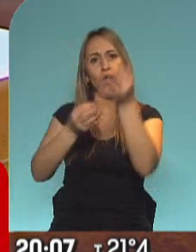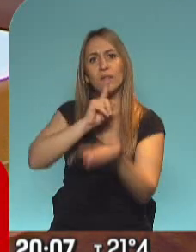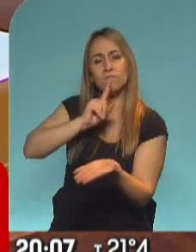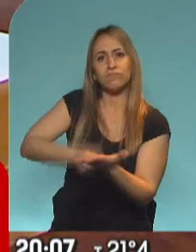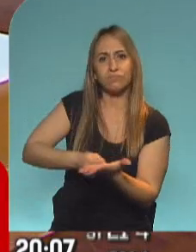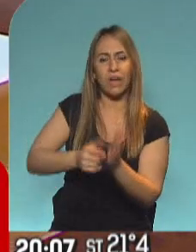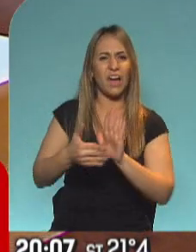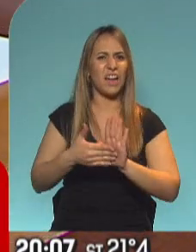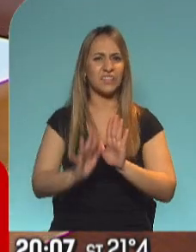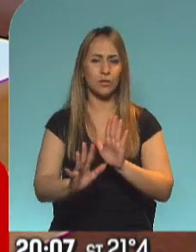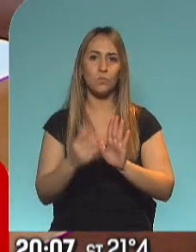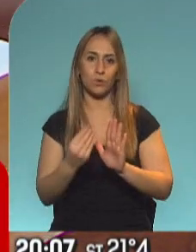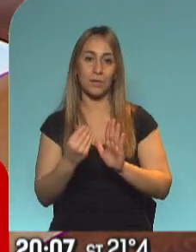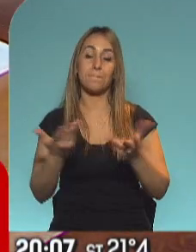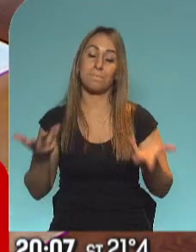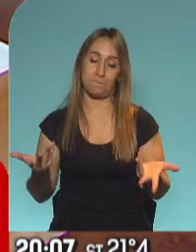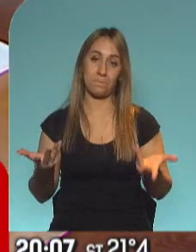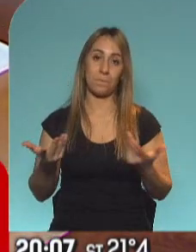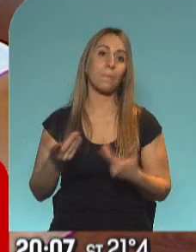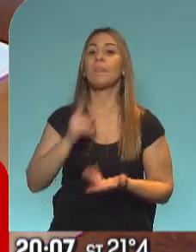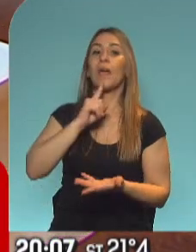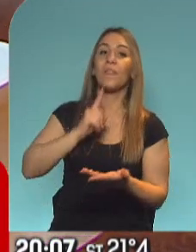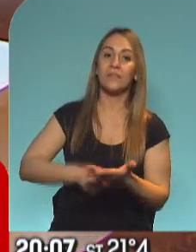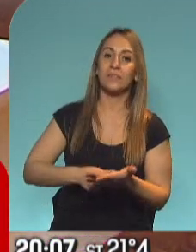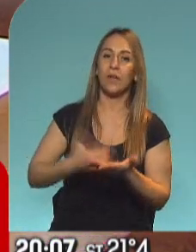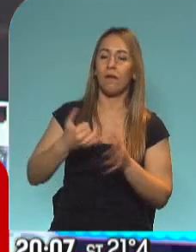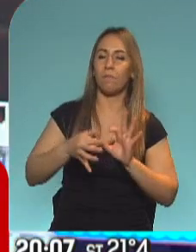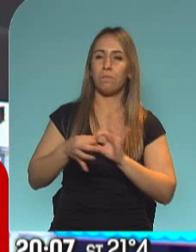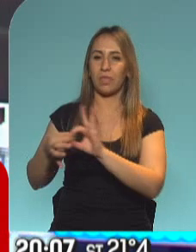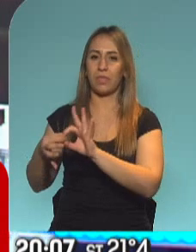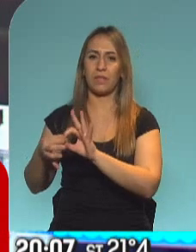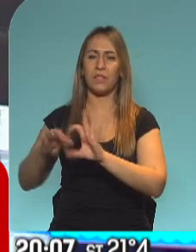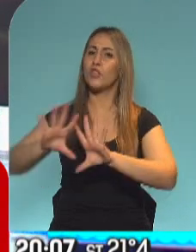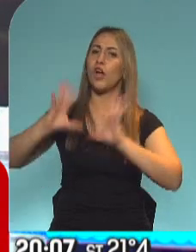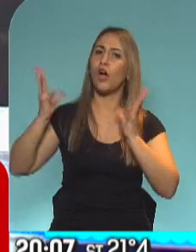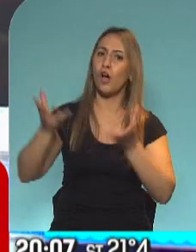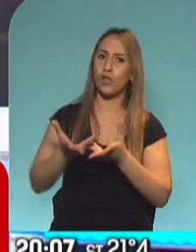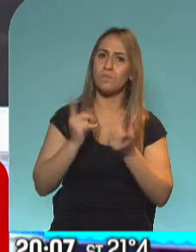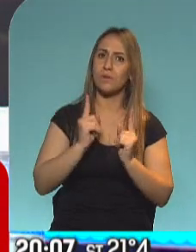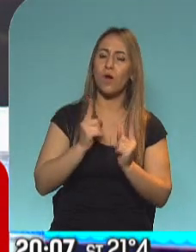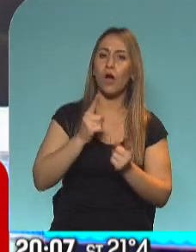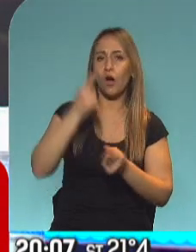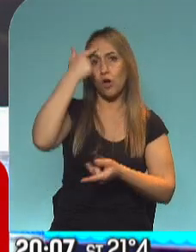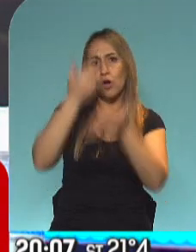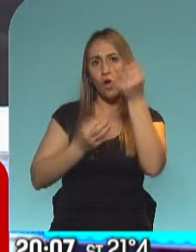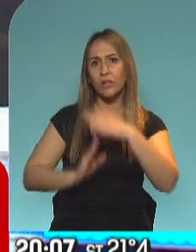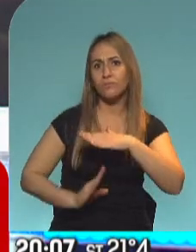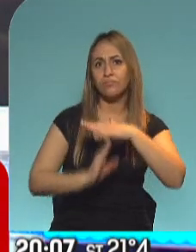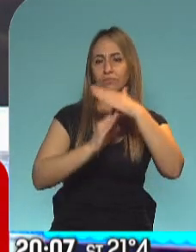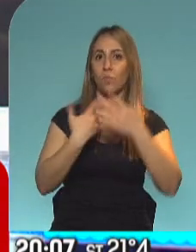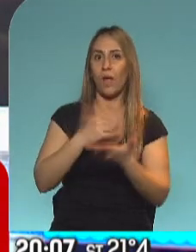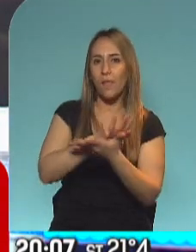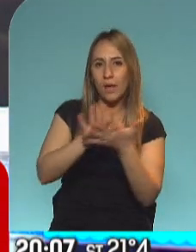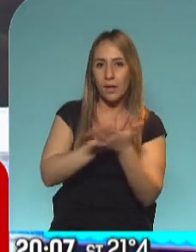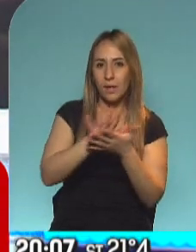Es claramente una decisión que juega en sintonía de todo lo que podía resolver la Corte. A favor de la